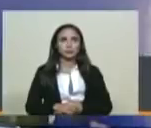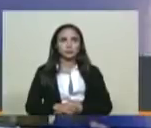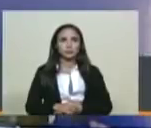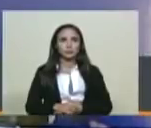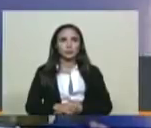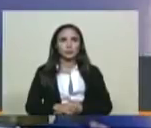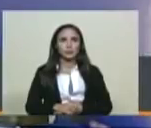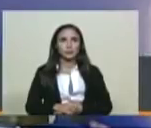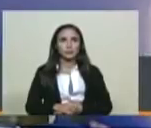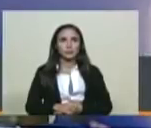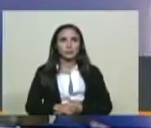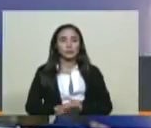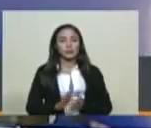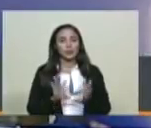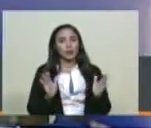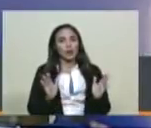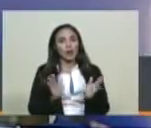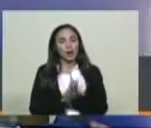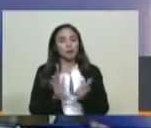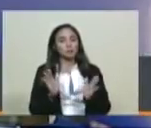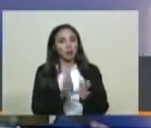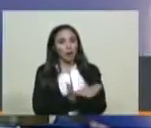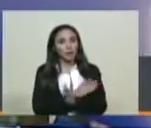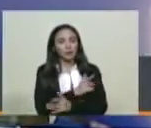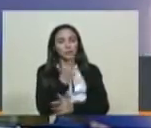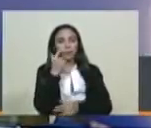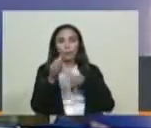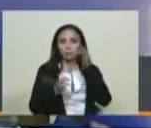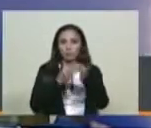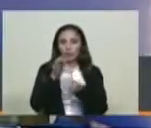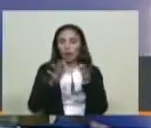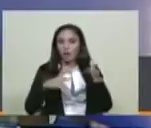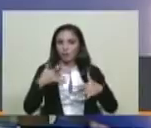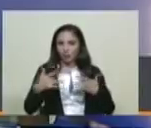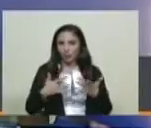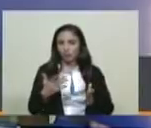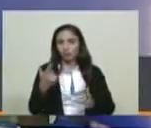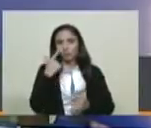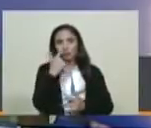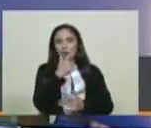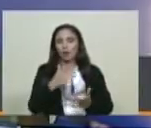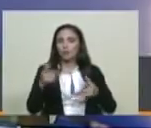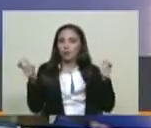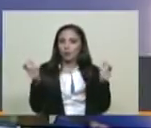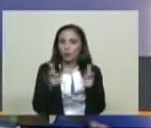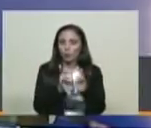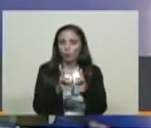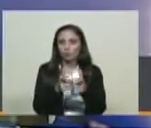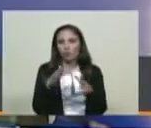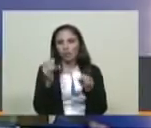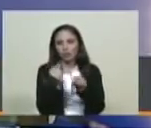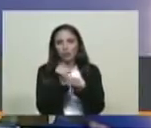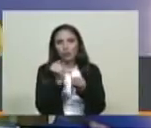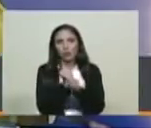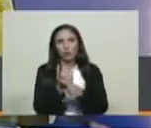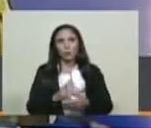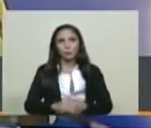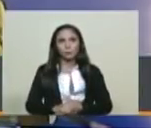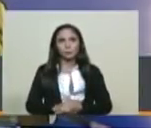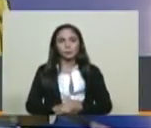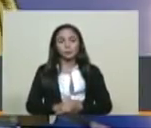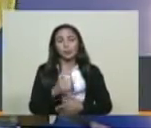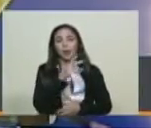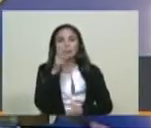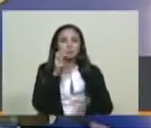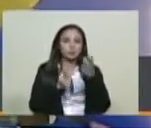de cerrar esta jornada de trabajo de salud con el pueblo y para el pueblo y escuchar